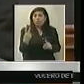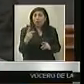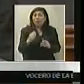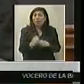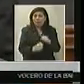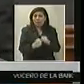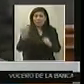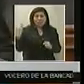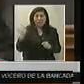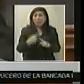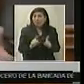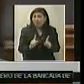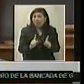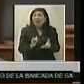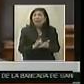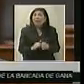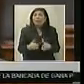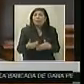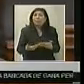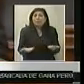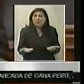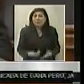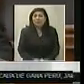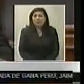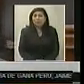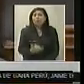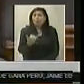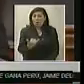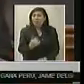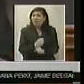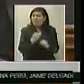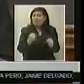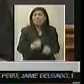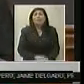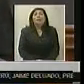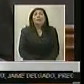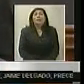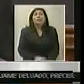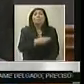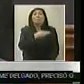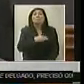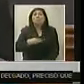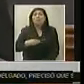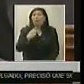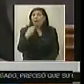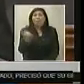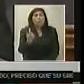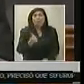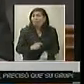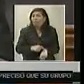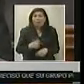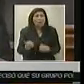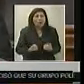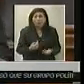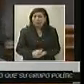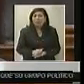081-2011. Sin embargo, ¿qué ha sucedido, presidente? Y hoy en la mañana, la señora ministra, apurada, por supuesto,